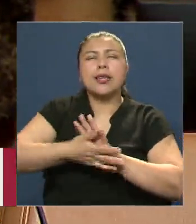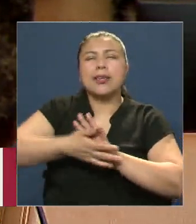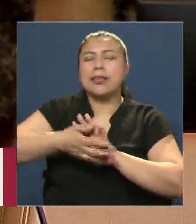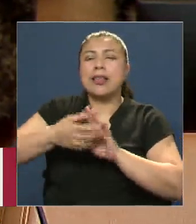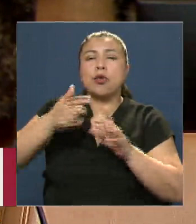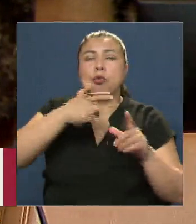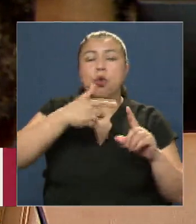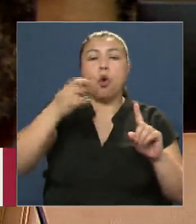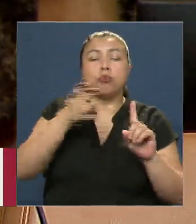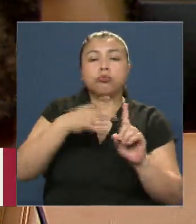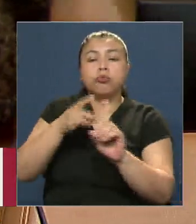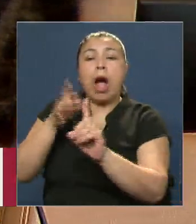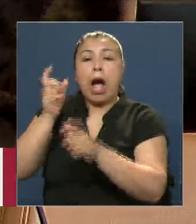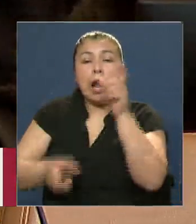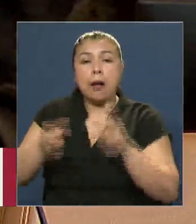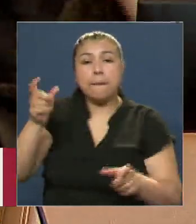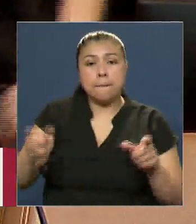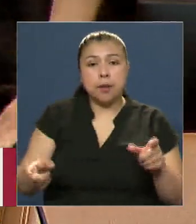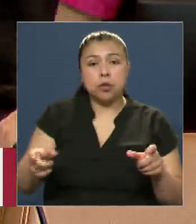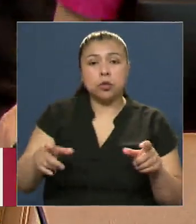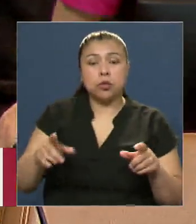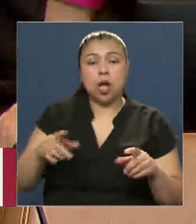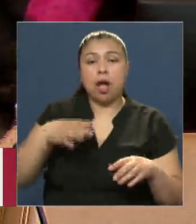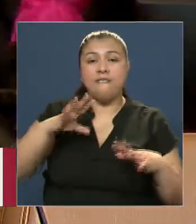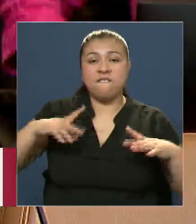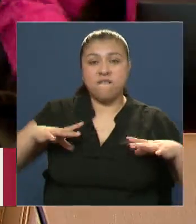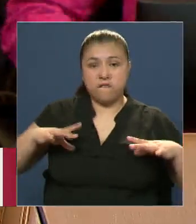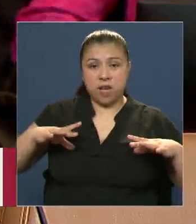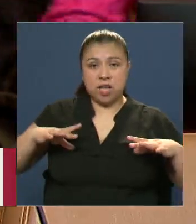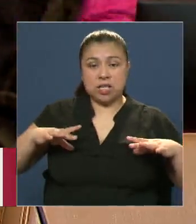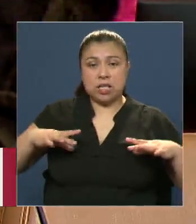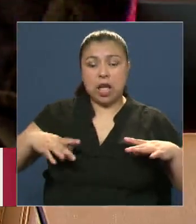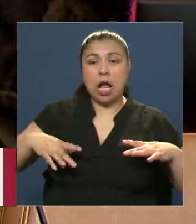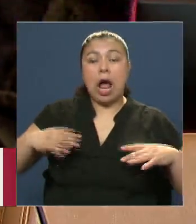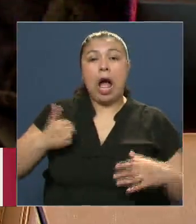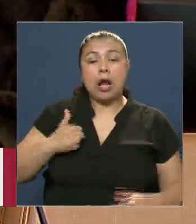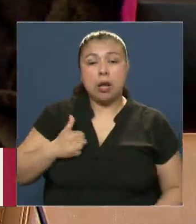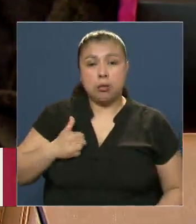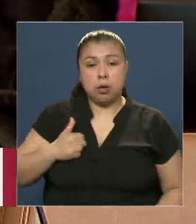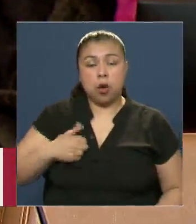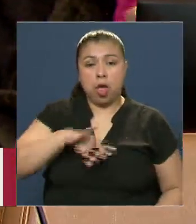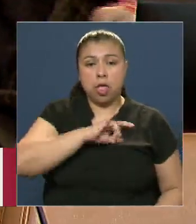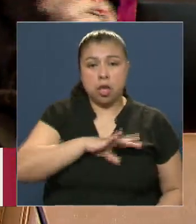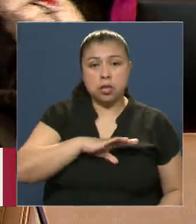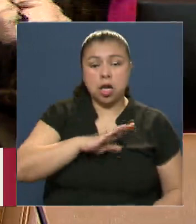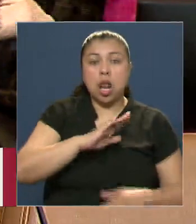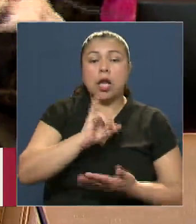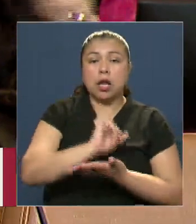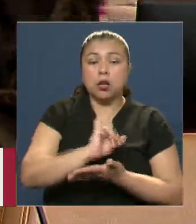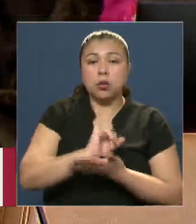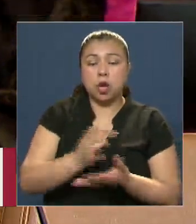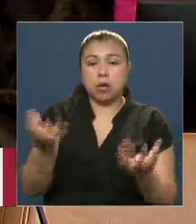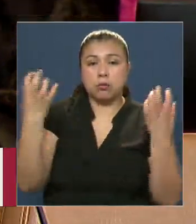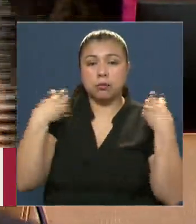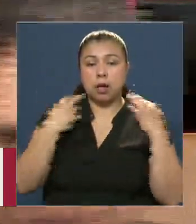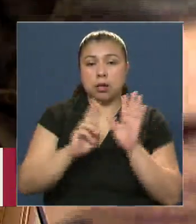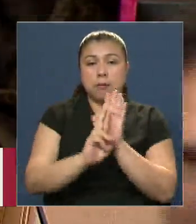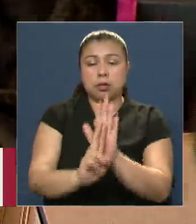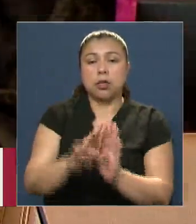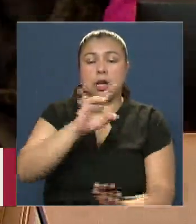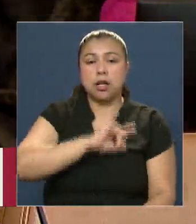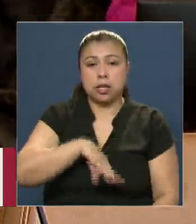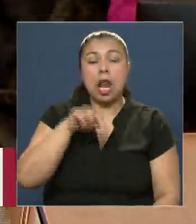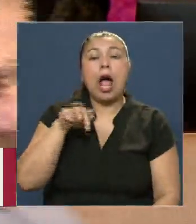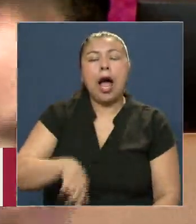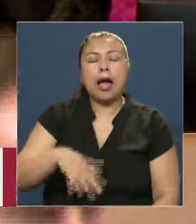derechos de ellos. Por último, quiero felicitar a la Policía de Investigaciones de Chile, que es el organismo encargado de representar a Chile ante